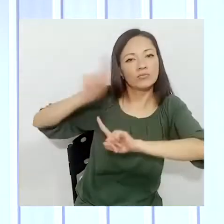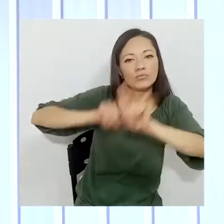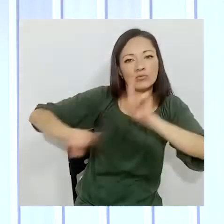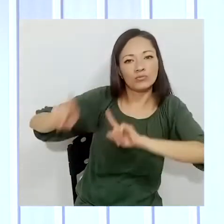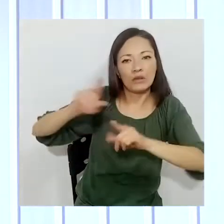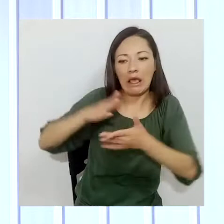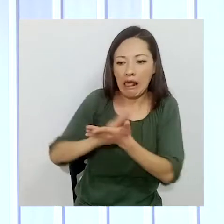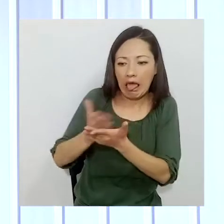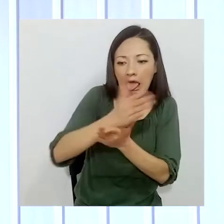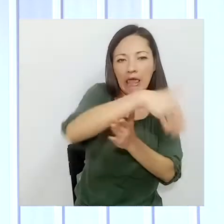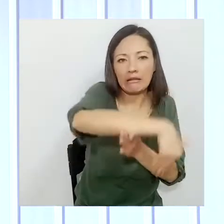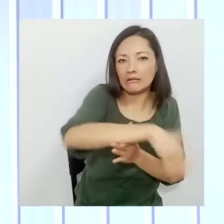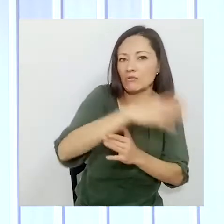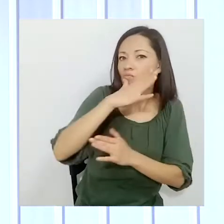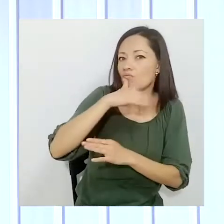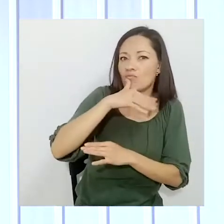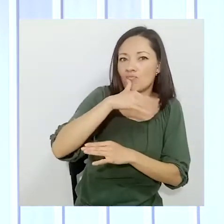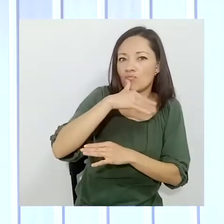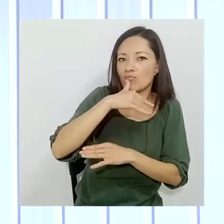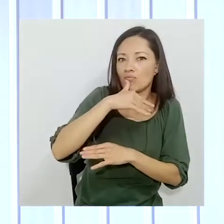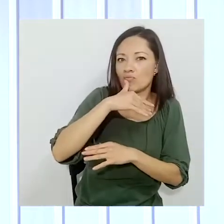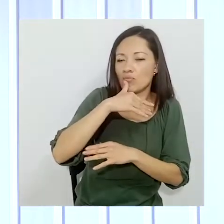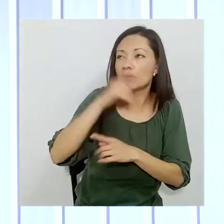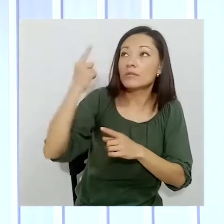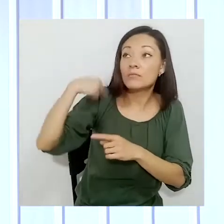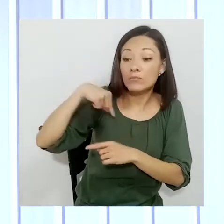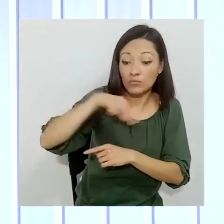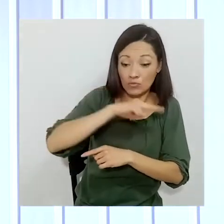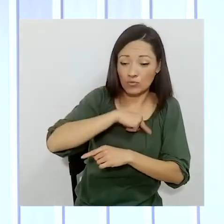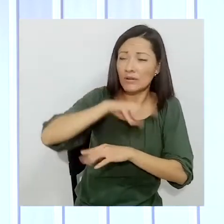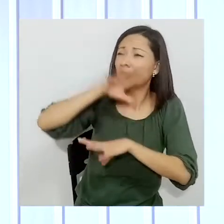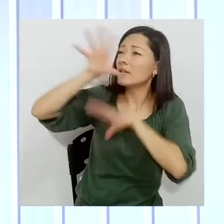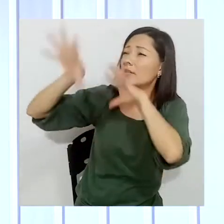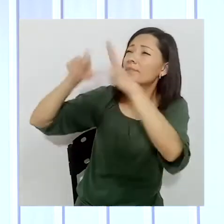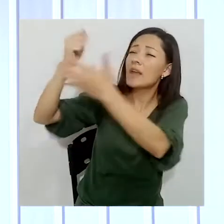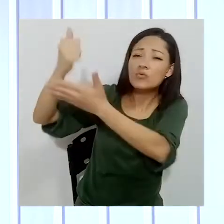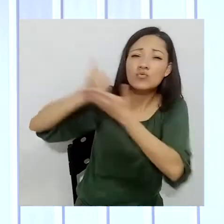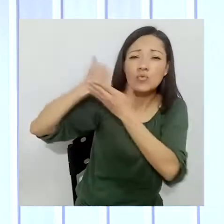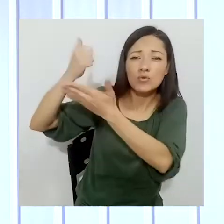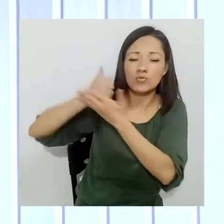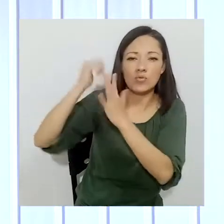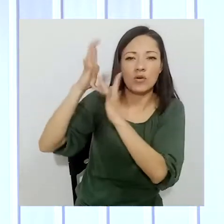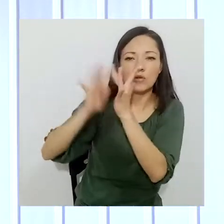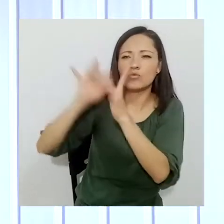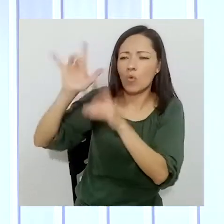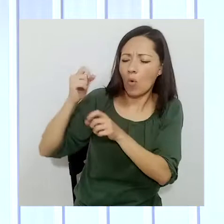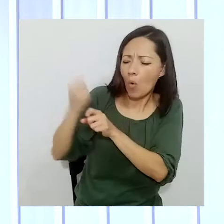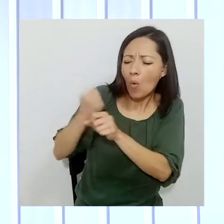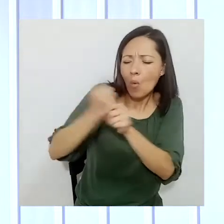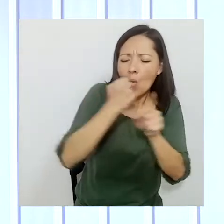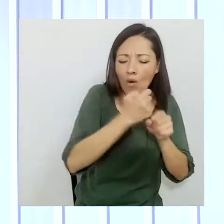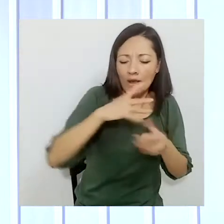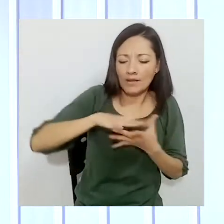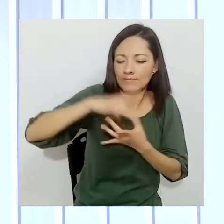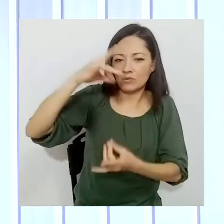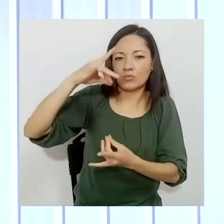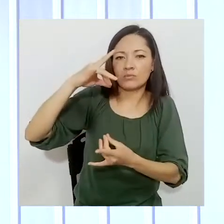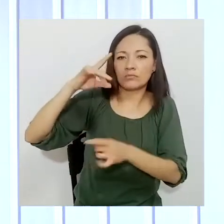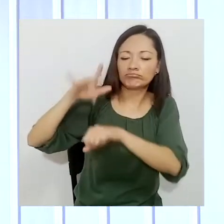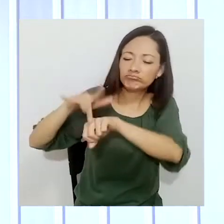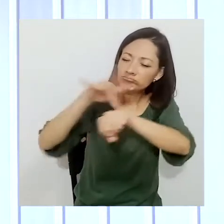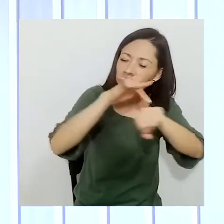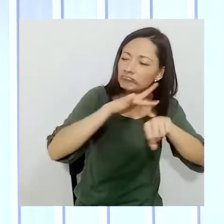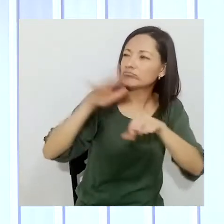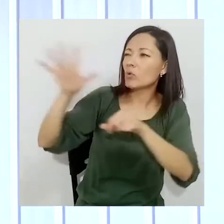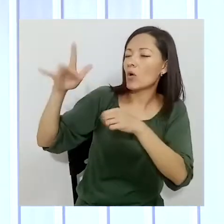excusa para salirse del camino, Señor. Por eso te clamamos nosotros: ayúdanos, Jesús. Obra sobre nuestro espíritu, obra sobre